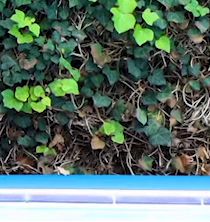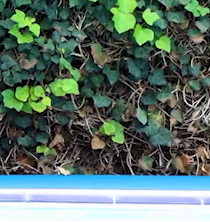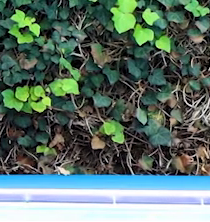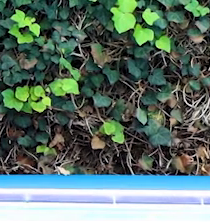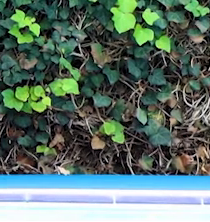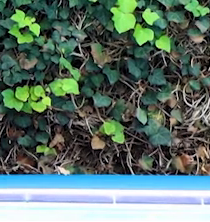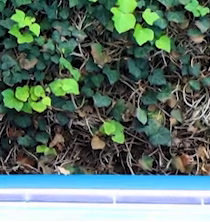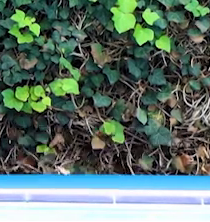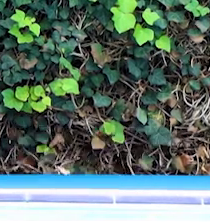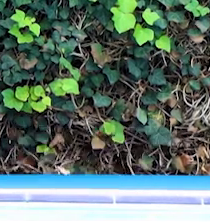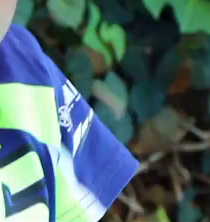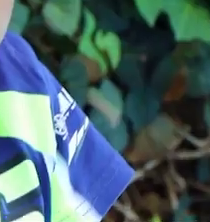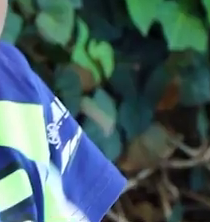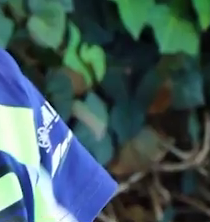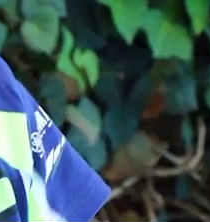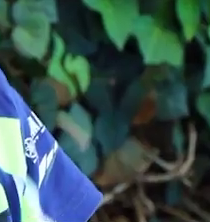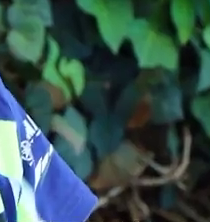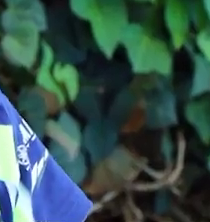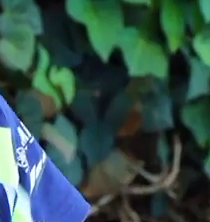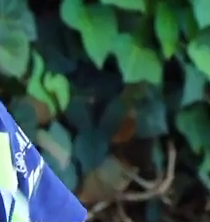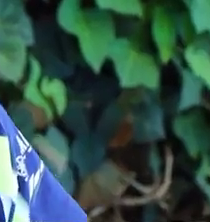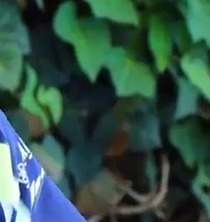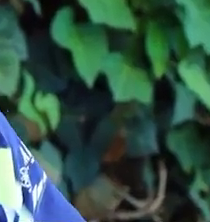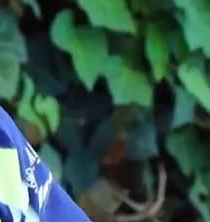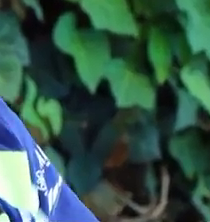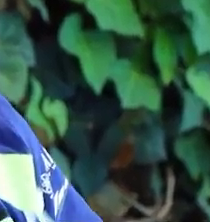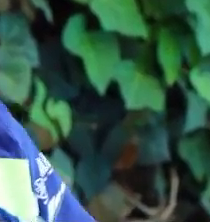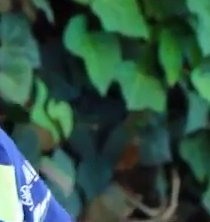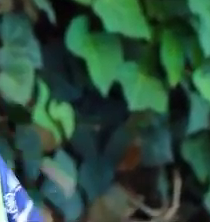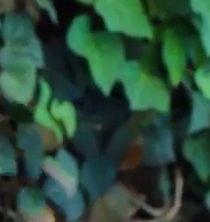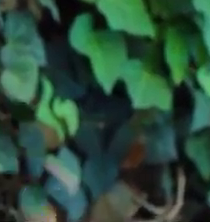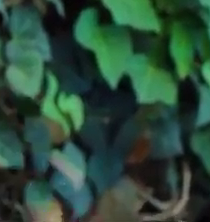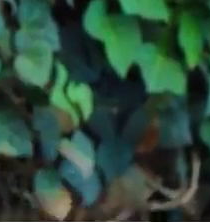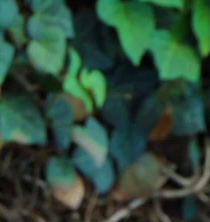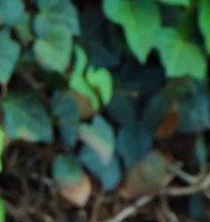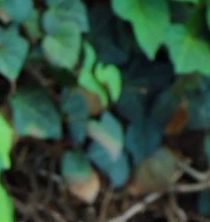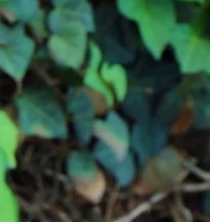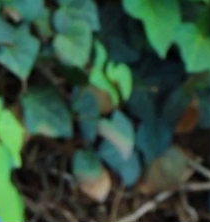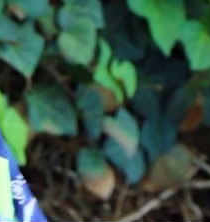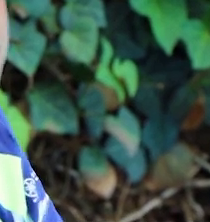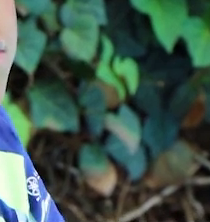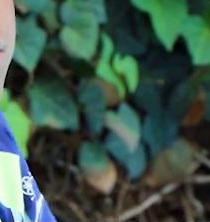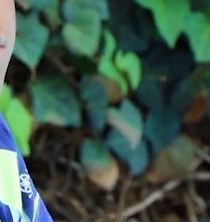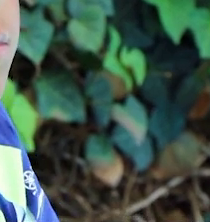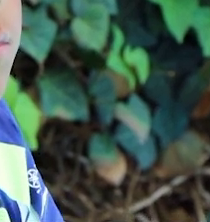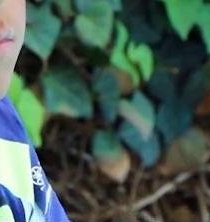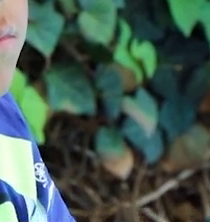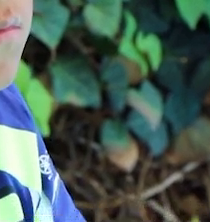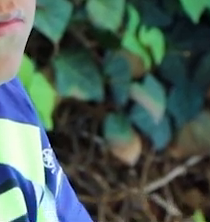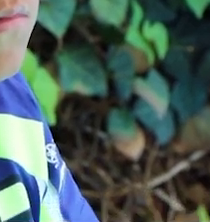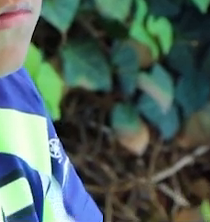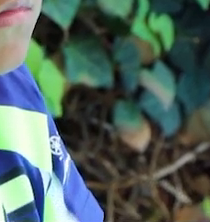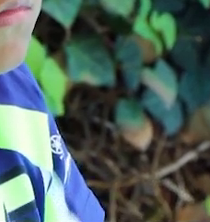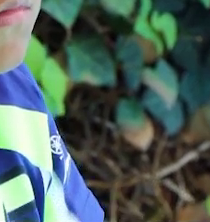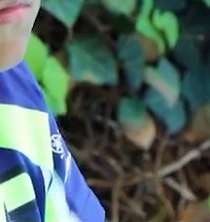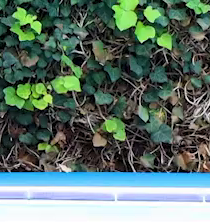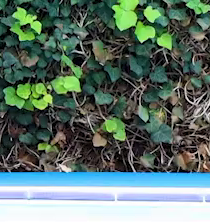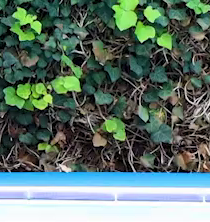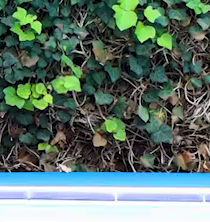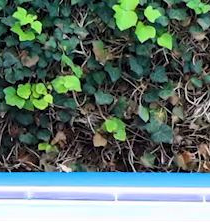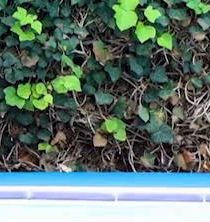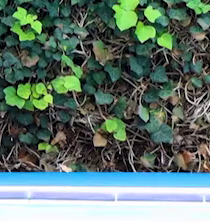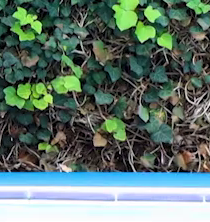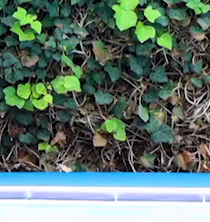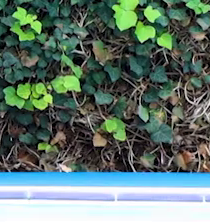exhalamos, respiramos, exhalamos, nos ponemos en posición nuevamente, los